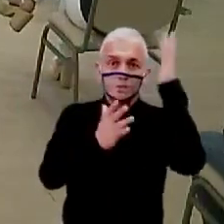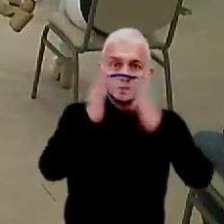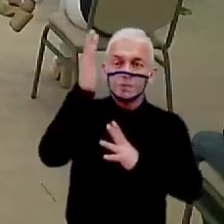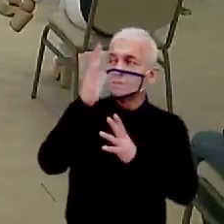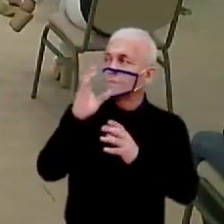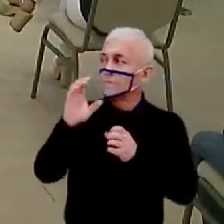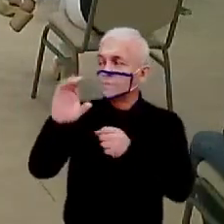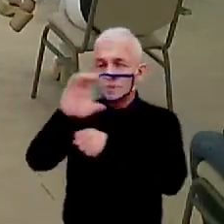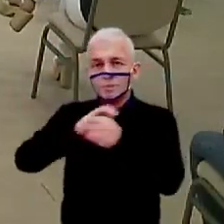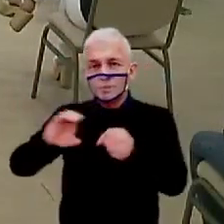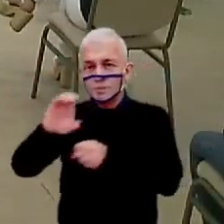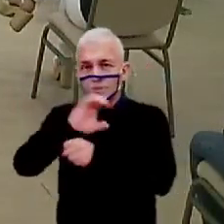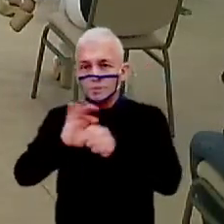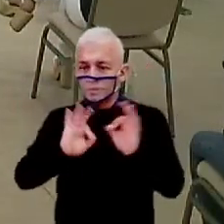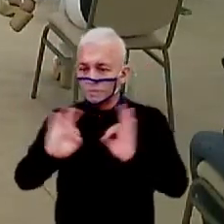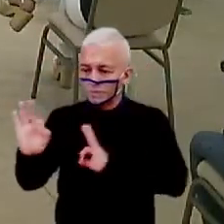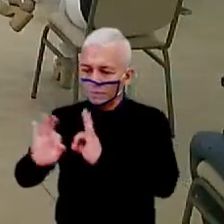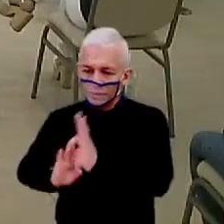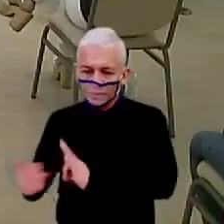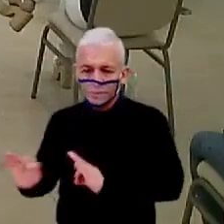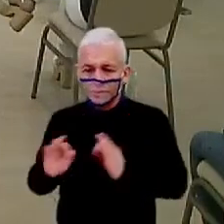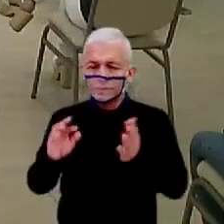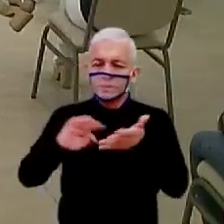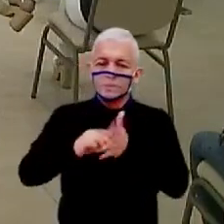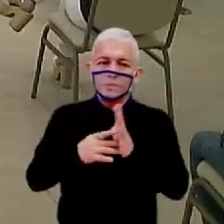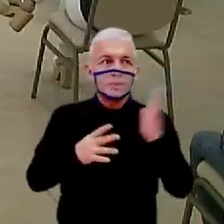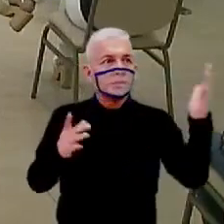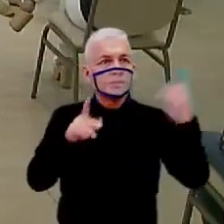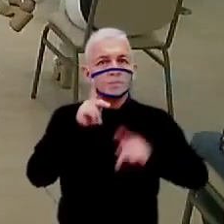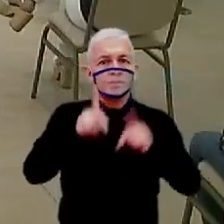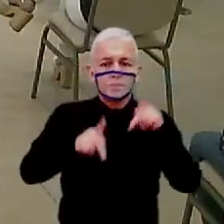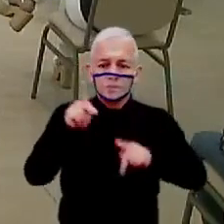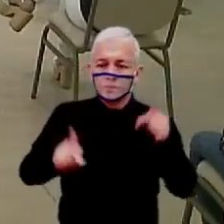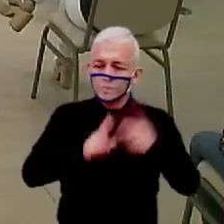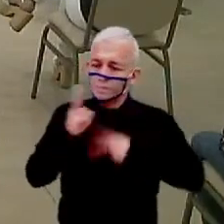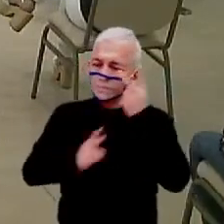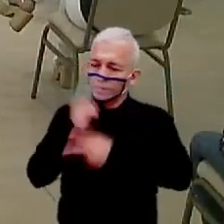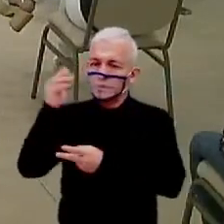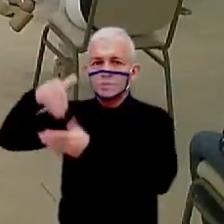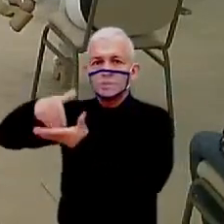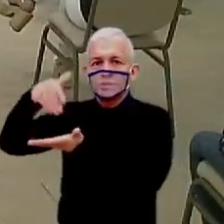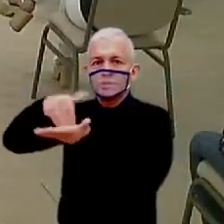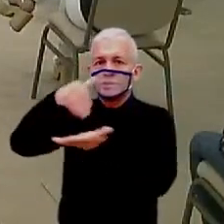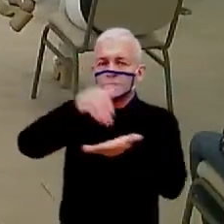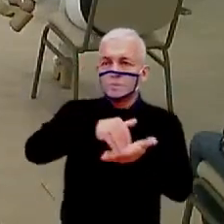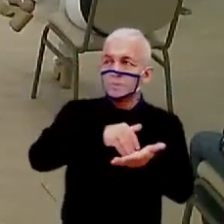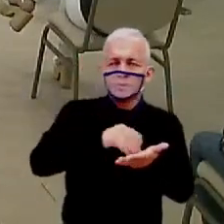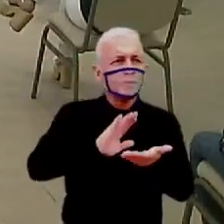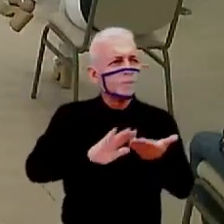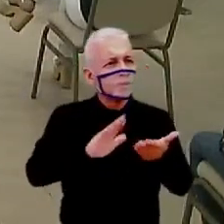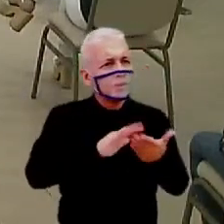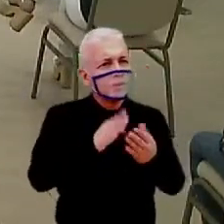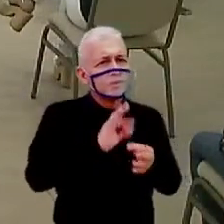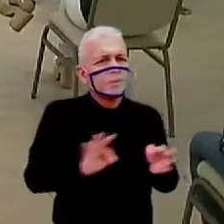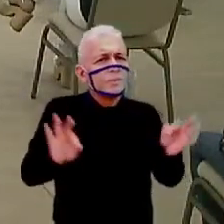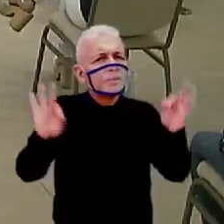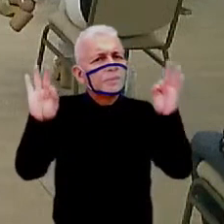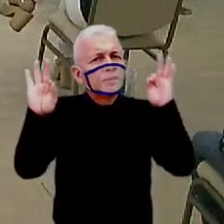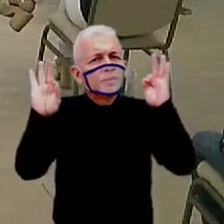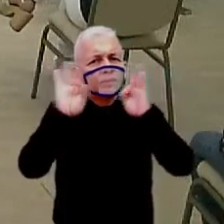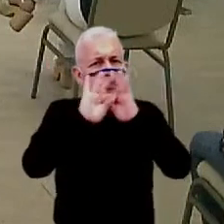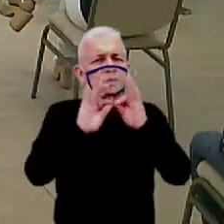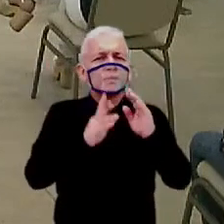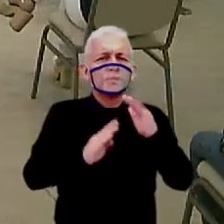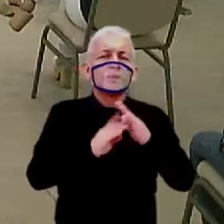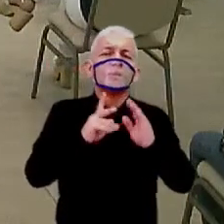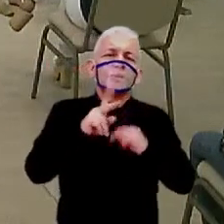de una ciudad que se integra con la naturaleza y que la hace parte. Una cosa interesante, Ricky, perdón que te interrumpa.